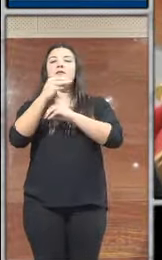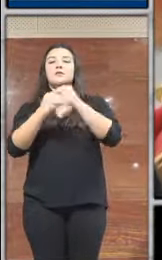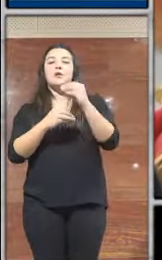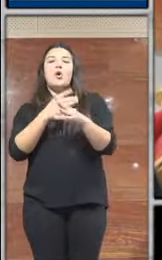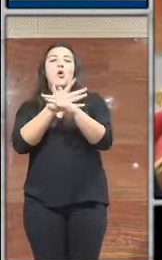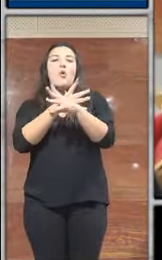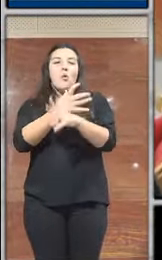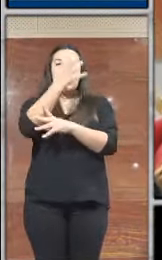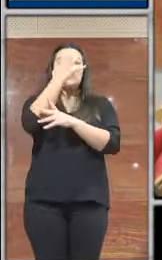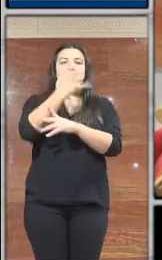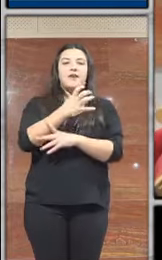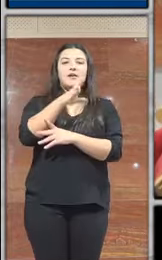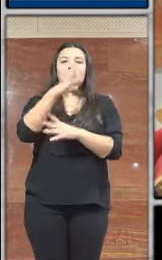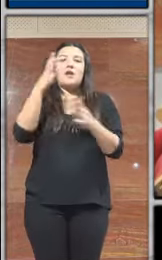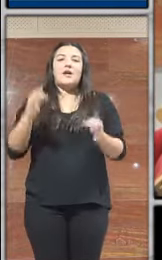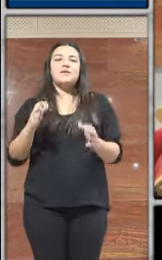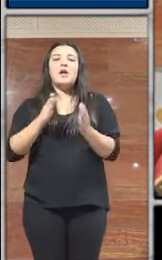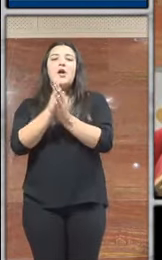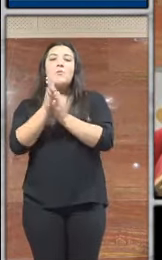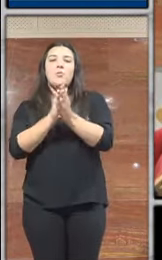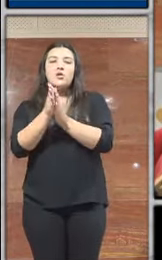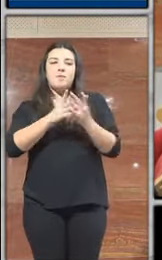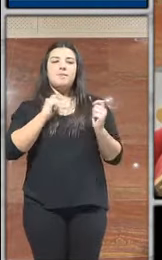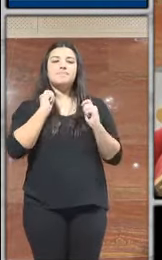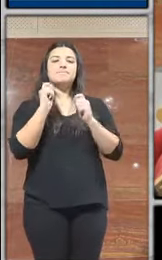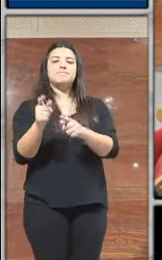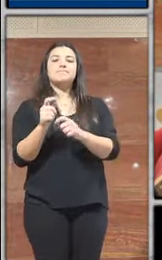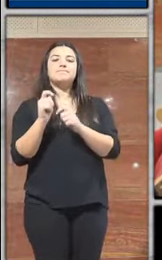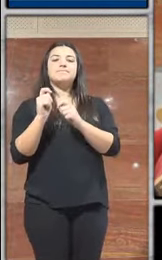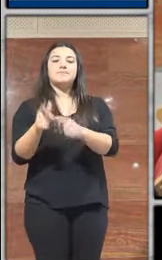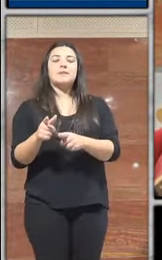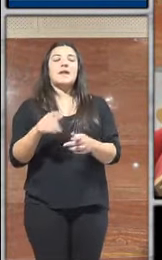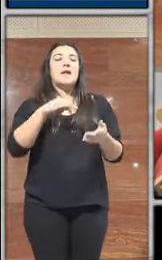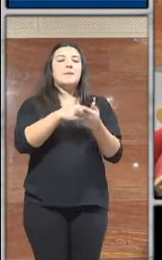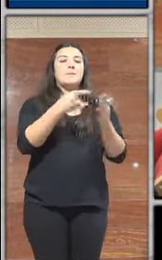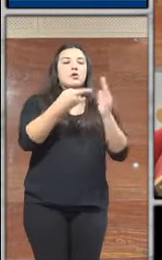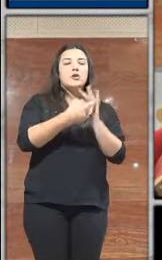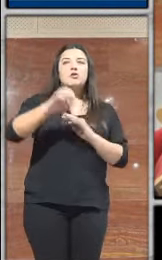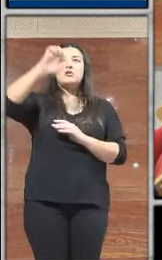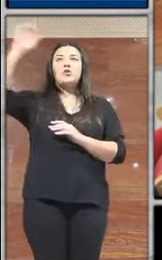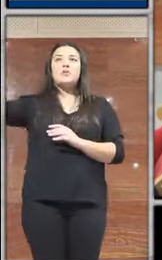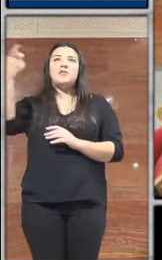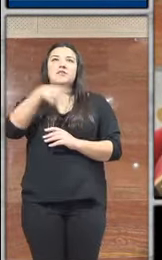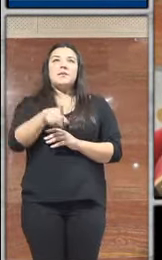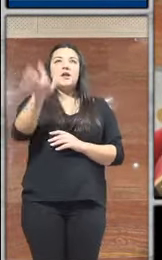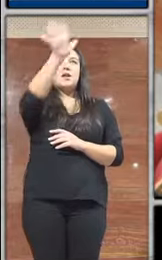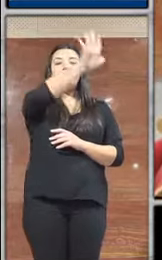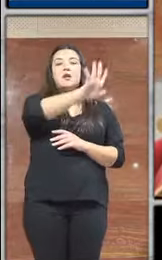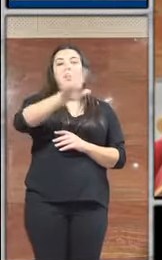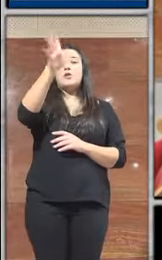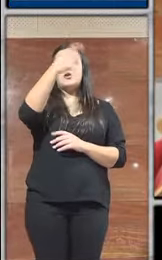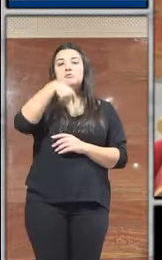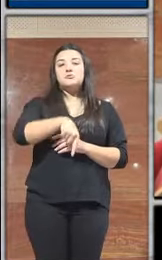serios para motivación en la rehabilitación en proyectos europeos y en proyectos nacionales yo asistí hace unos días a unas jornadas de